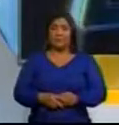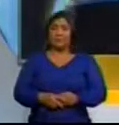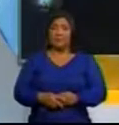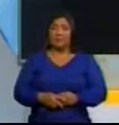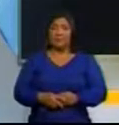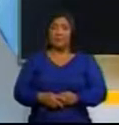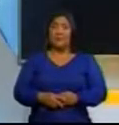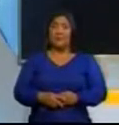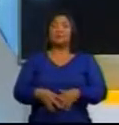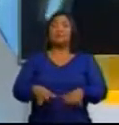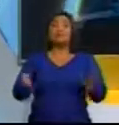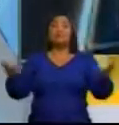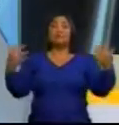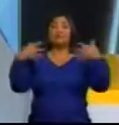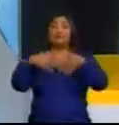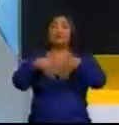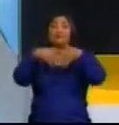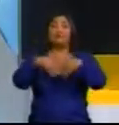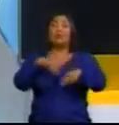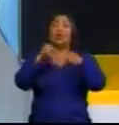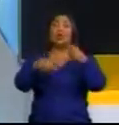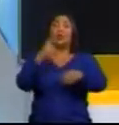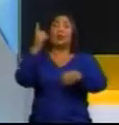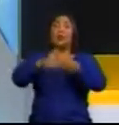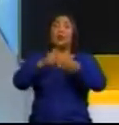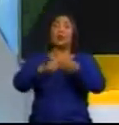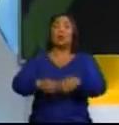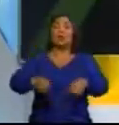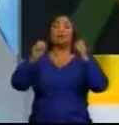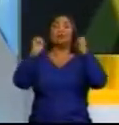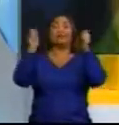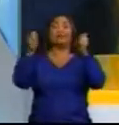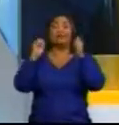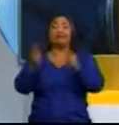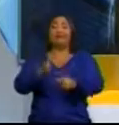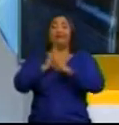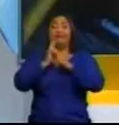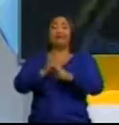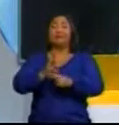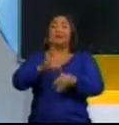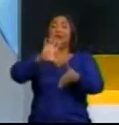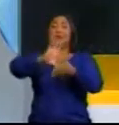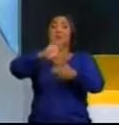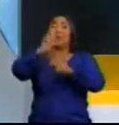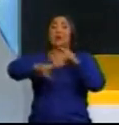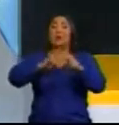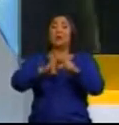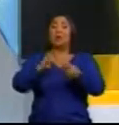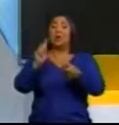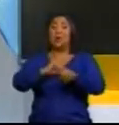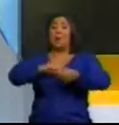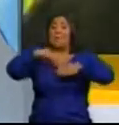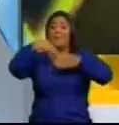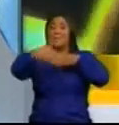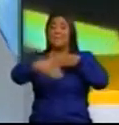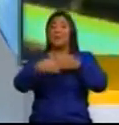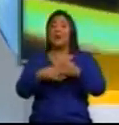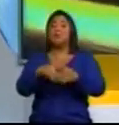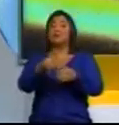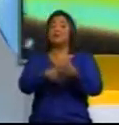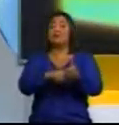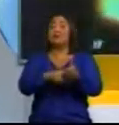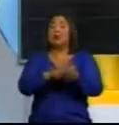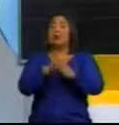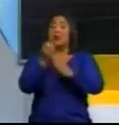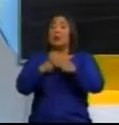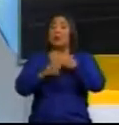Y una concentración y marcha se llevó a cabo este viernes en Quito para protestar por los resultados en la Asamblea Nacional que no dieron paso a la despenalización